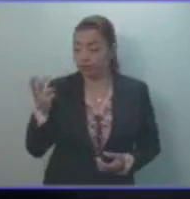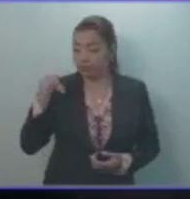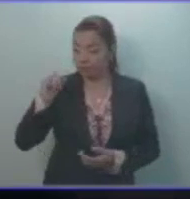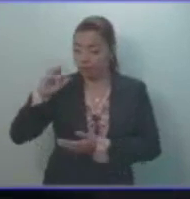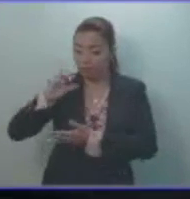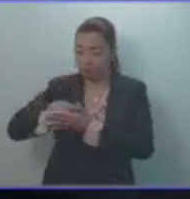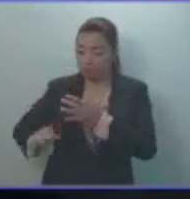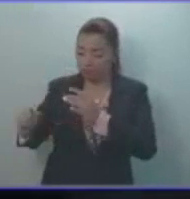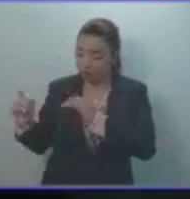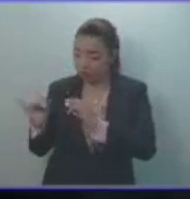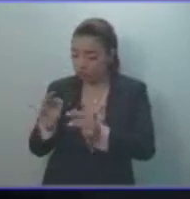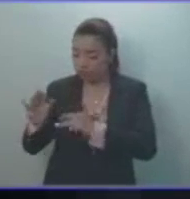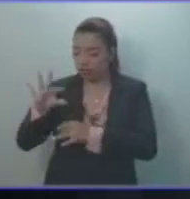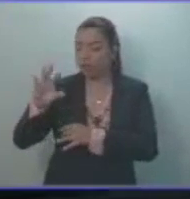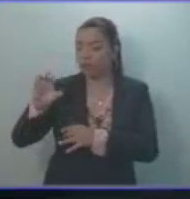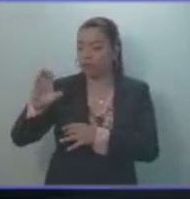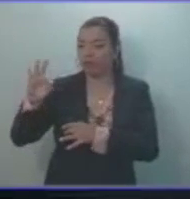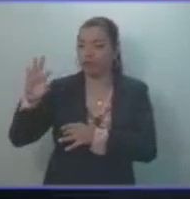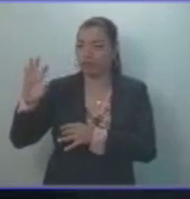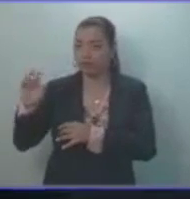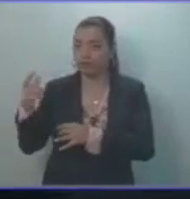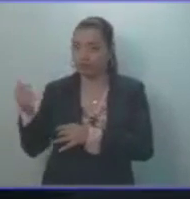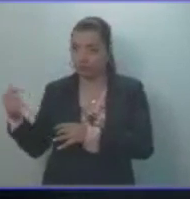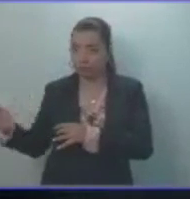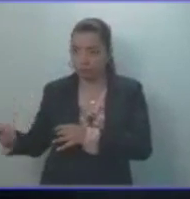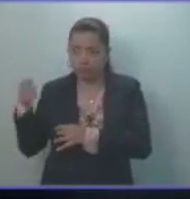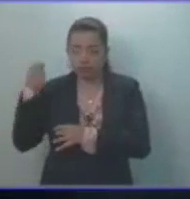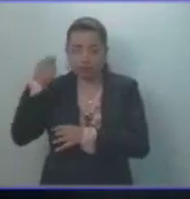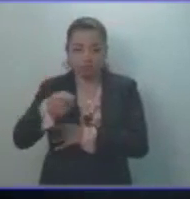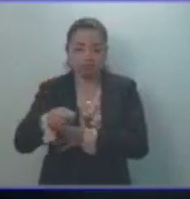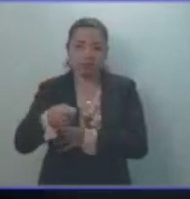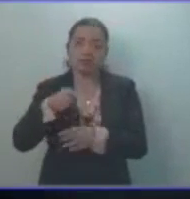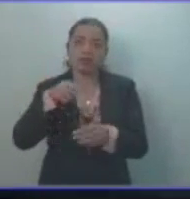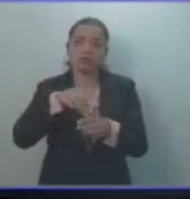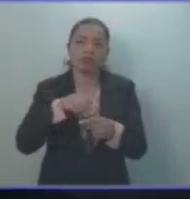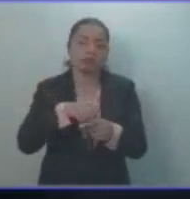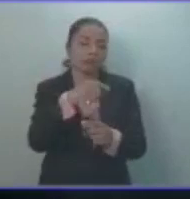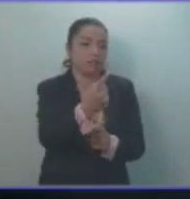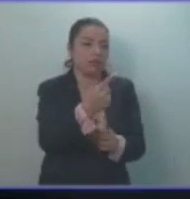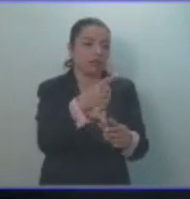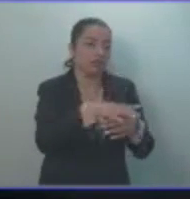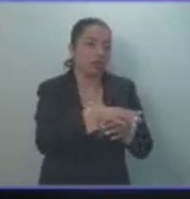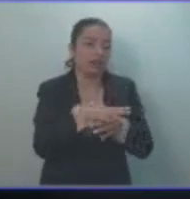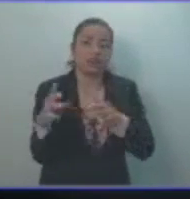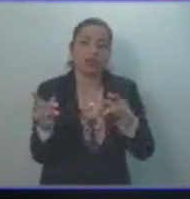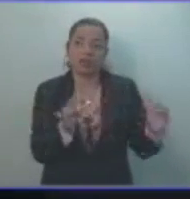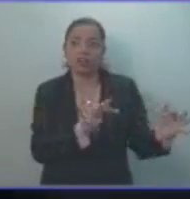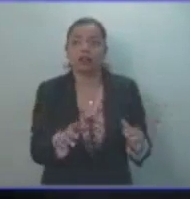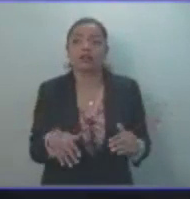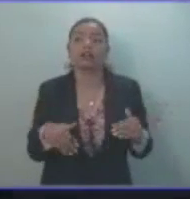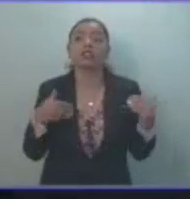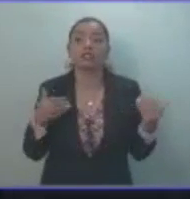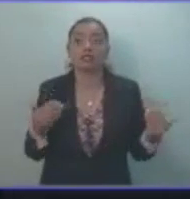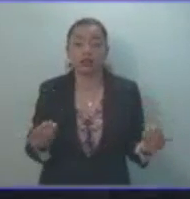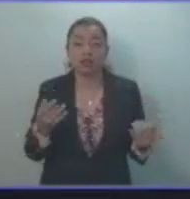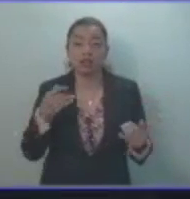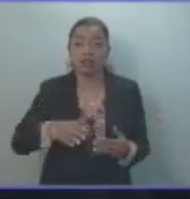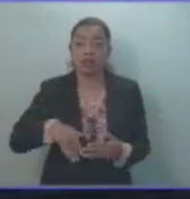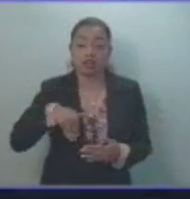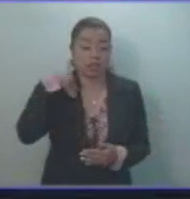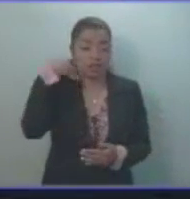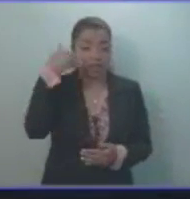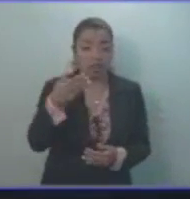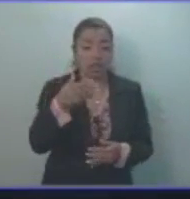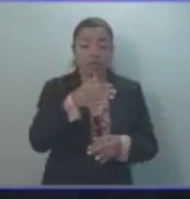la guerra financie directamente como contribución a los veteranos de guerra. De tal forma que al final del